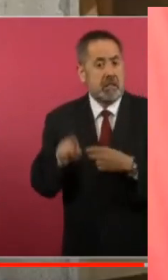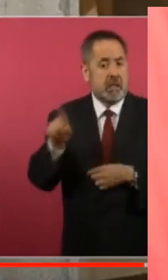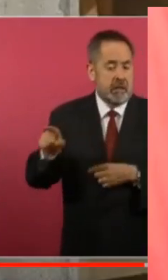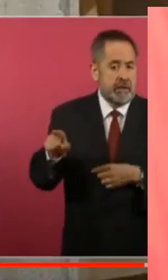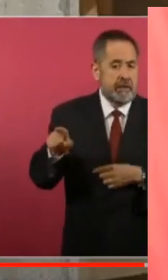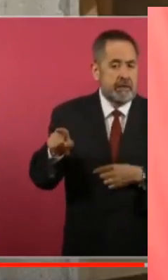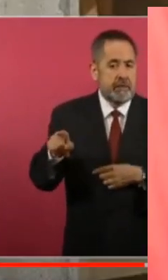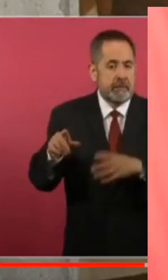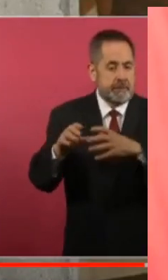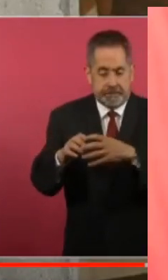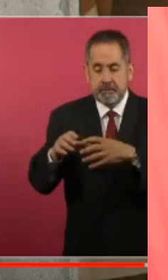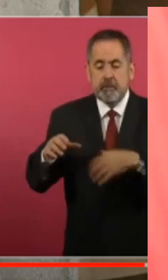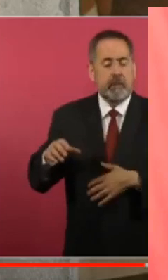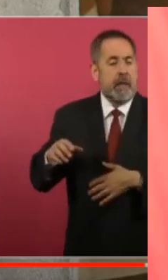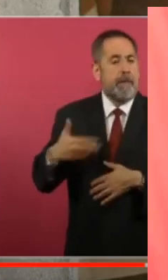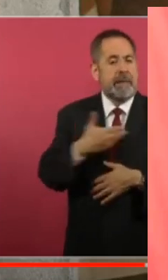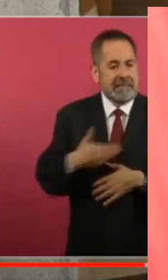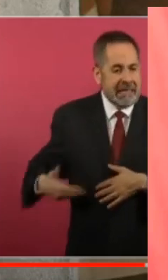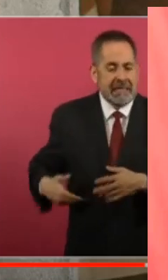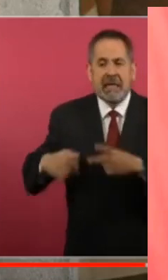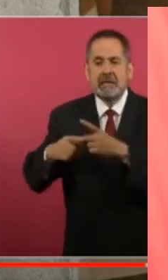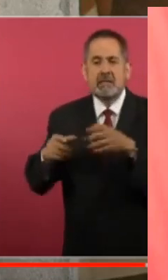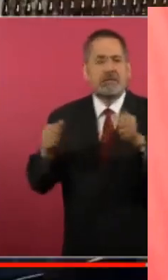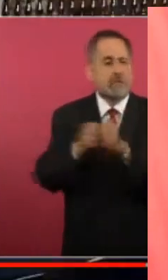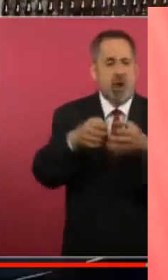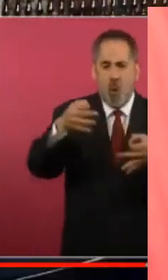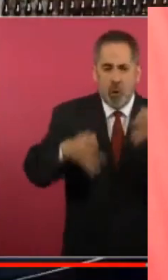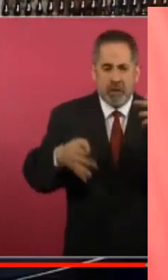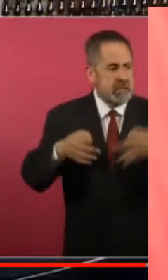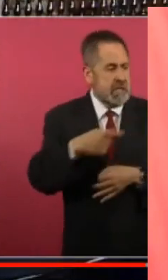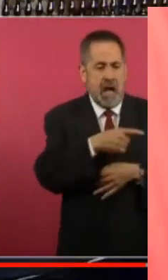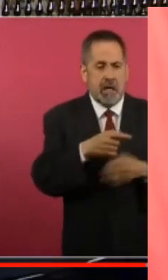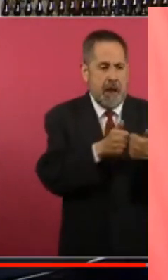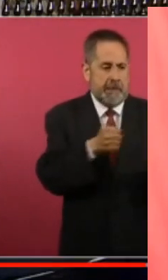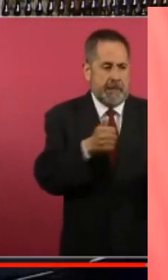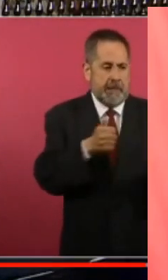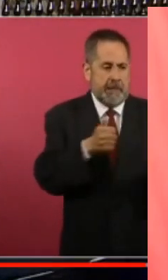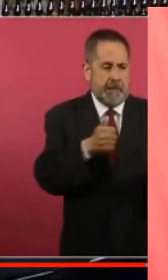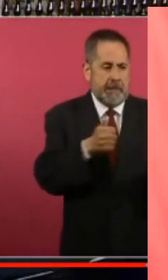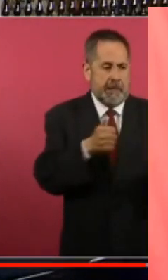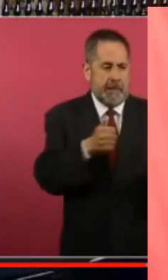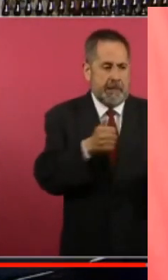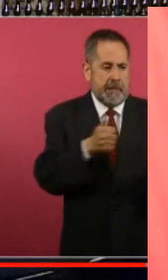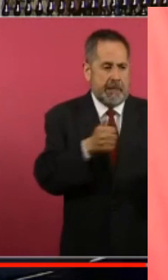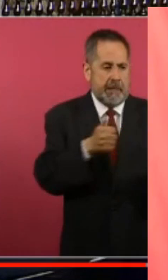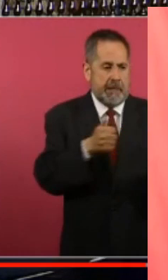legislativo y judicial actúan con absoluta independencia.